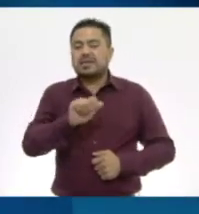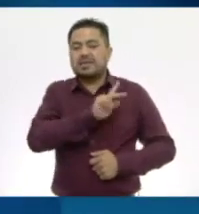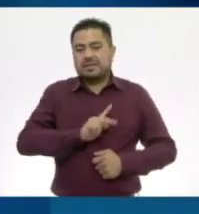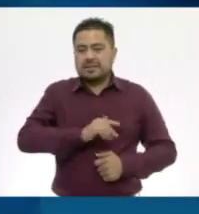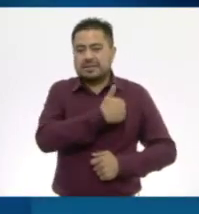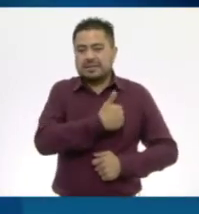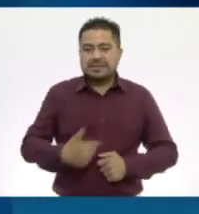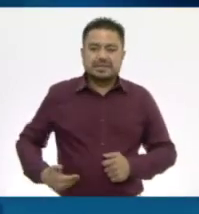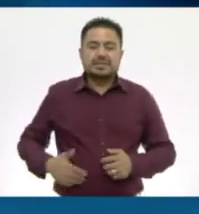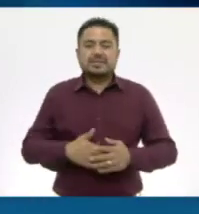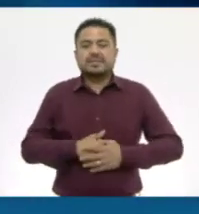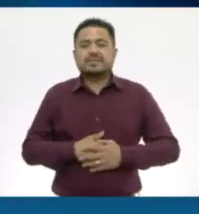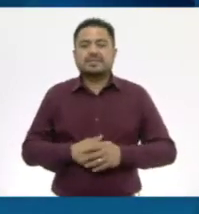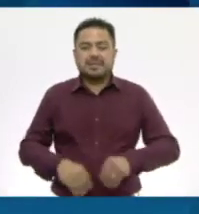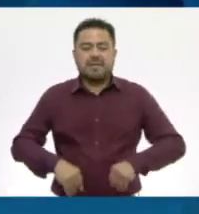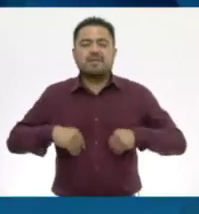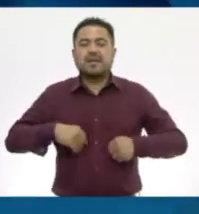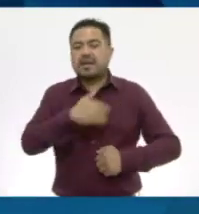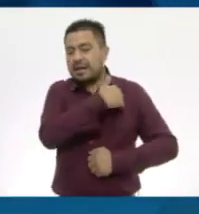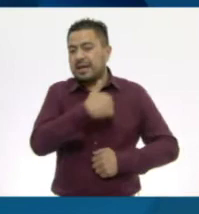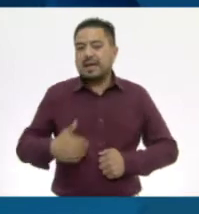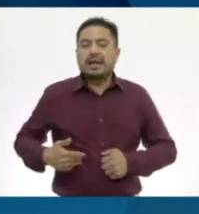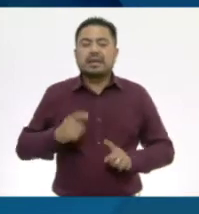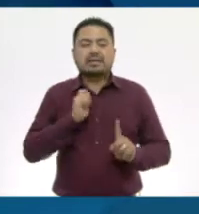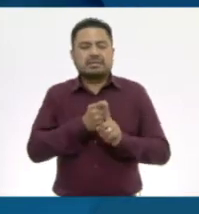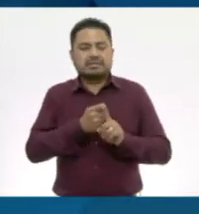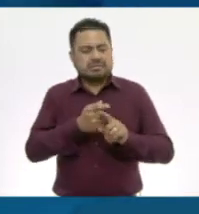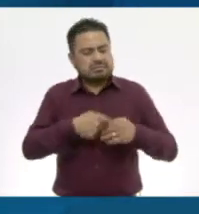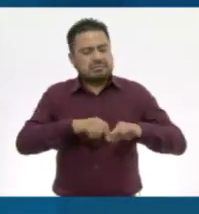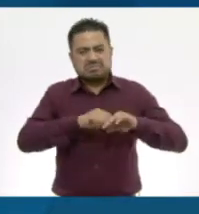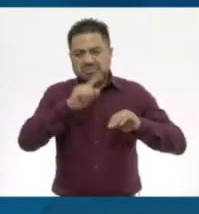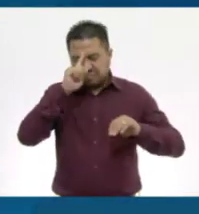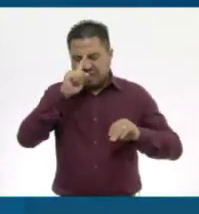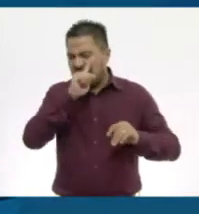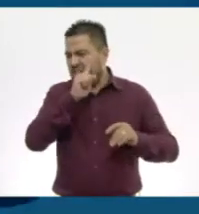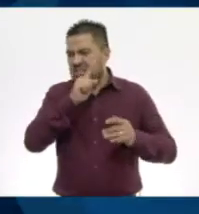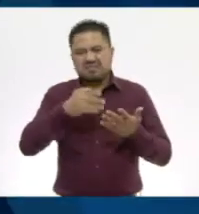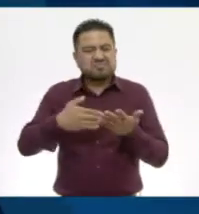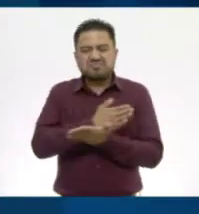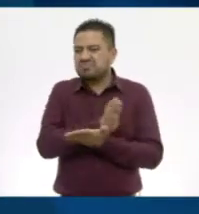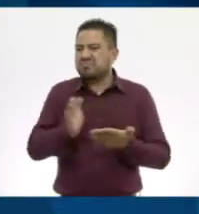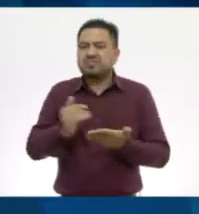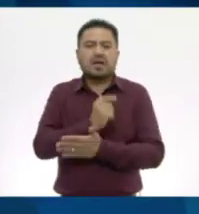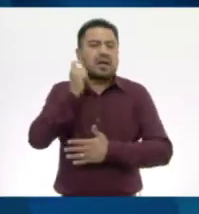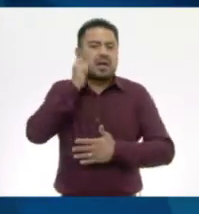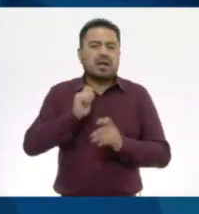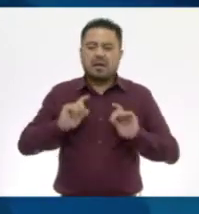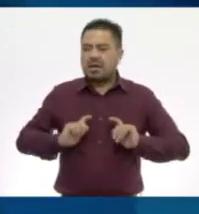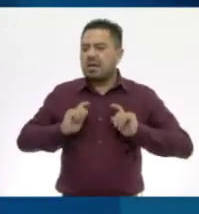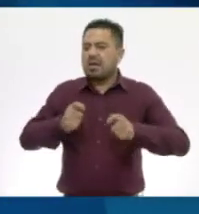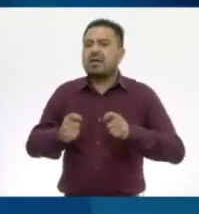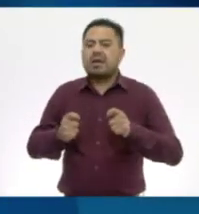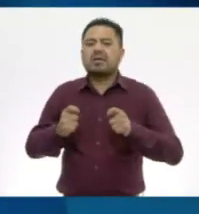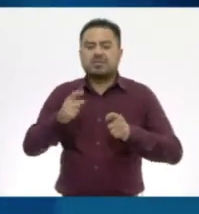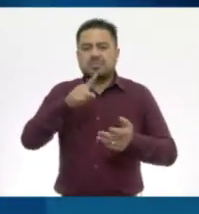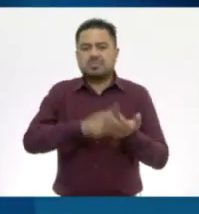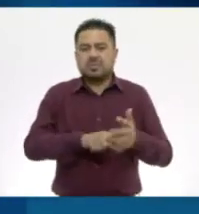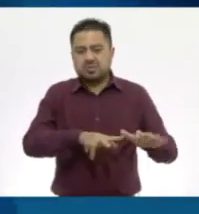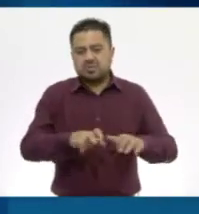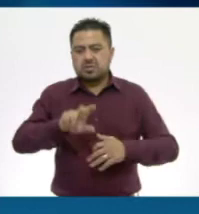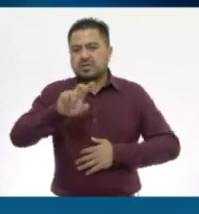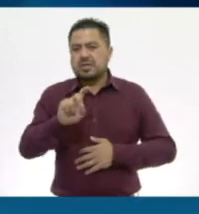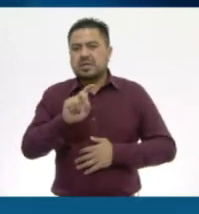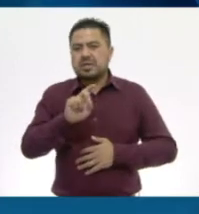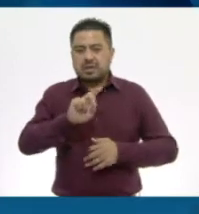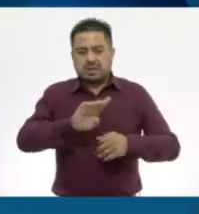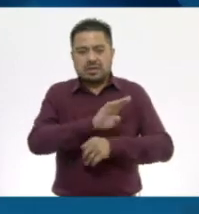vicepresidente. La vida presidencial era fugaz e inestable. Guerrero dejó el poder en 1830 en favor de